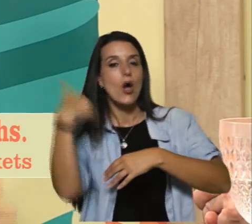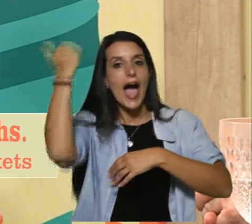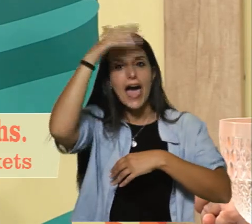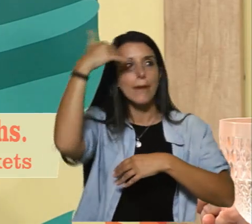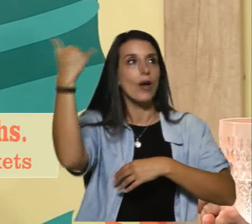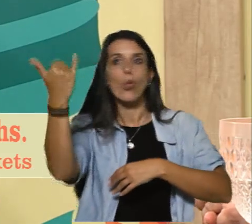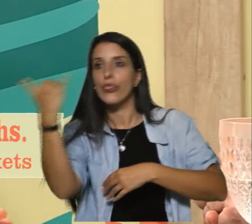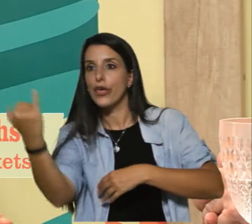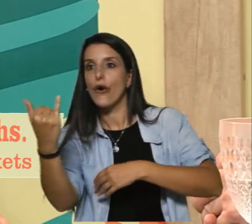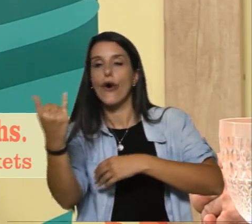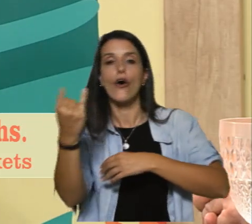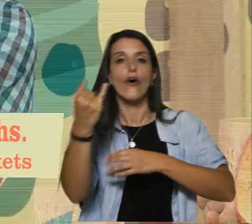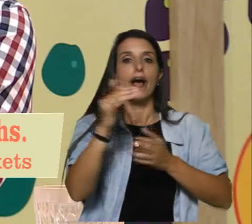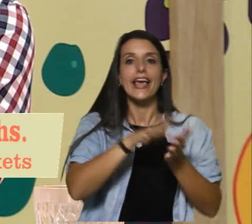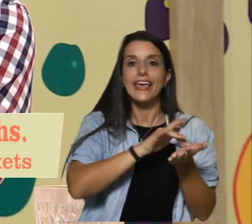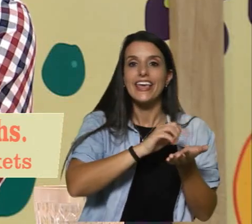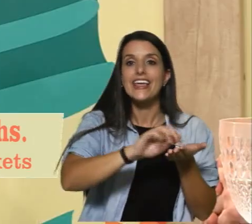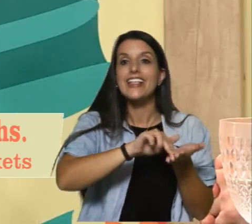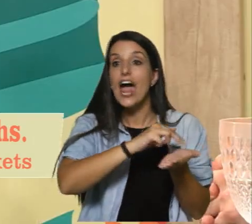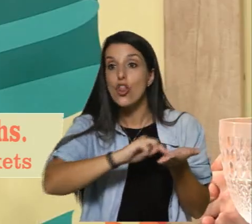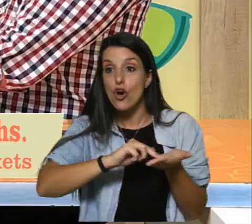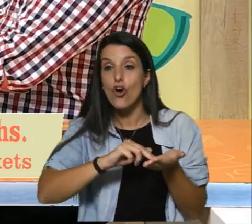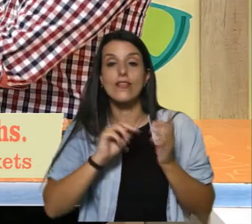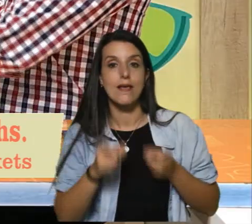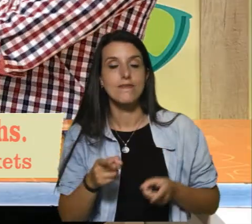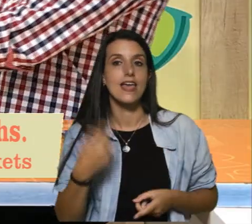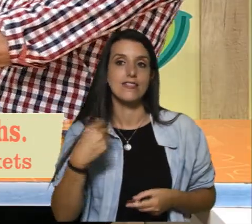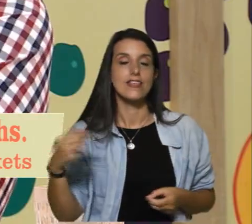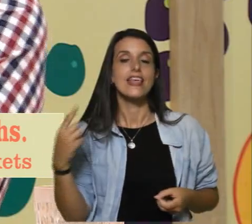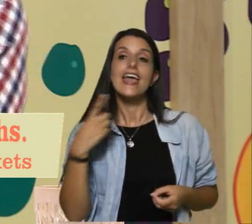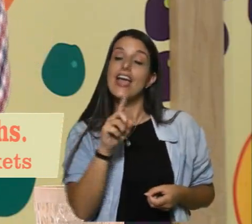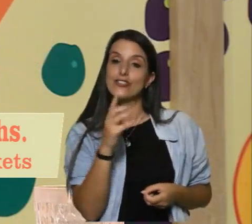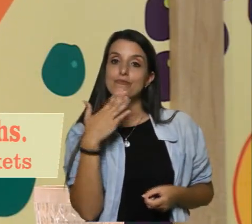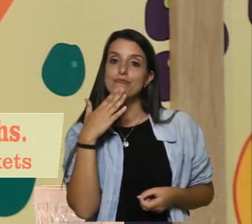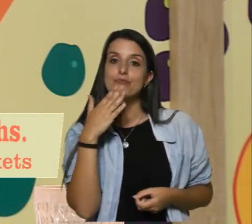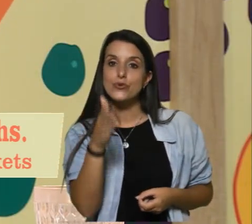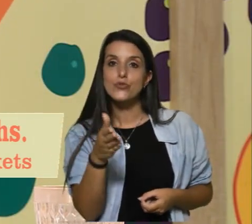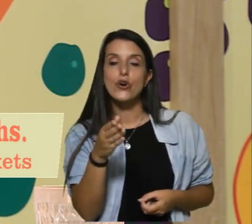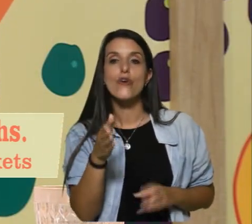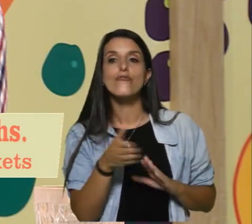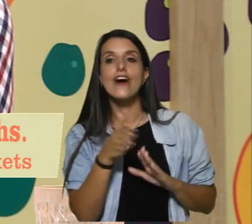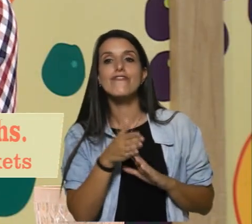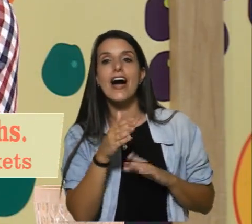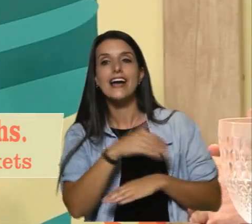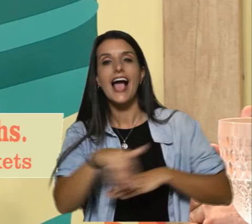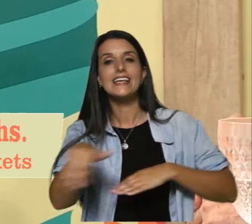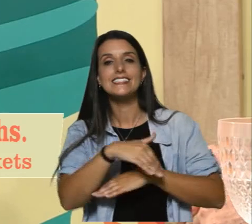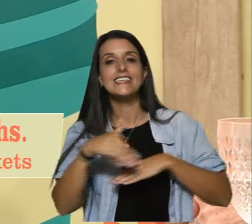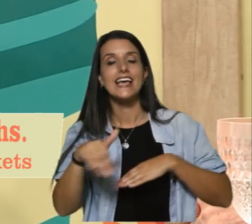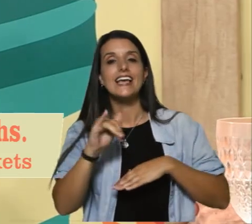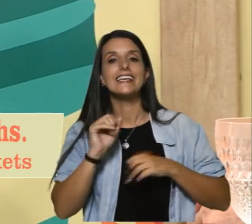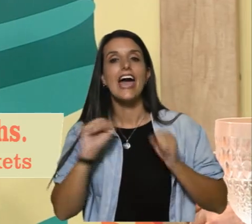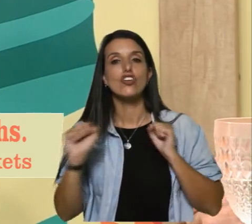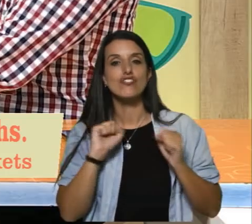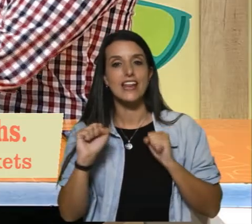judía, gitano, entre muchos más. Divino. Entonces, el MAD que queda en Avenida Arocena. Avenida Arocena y en